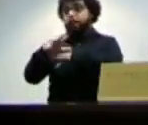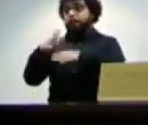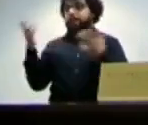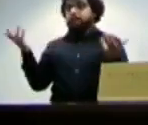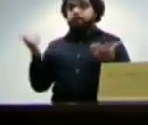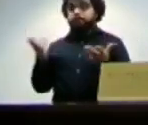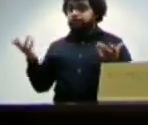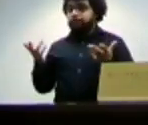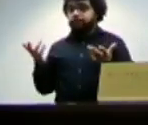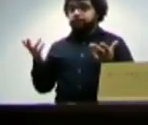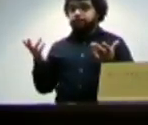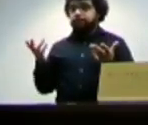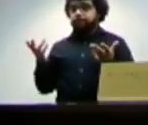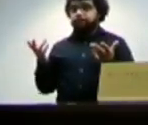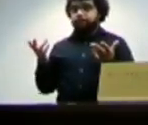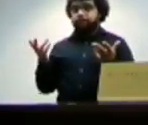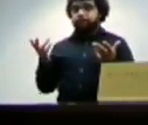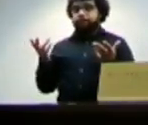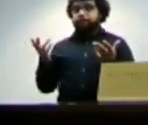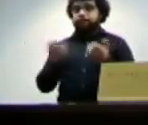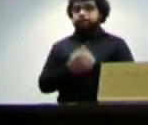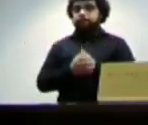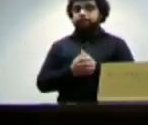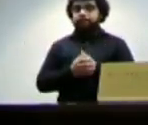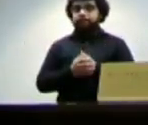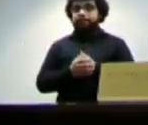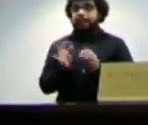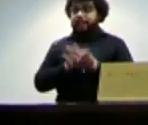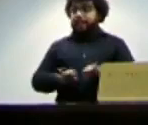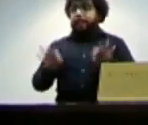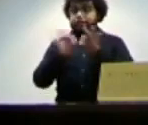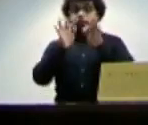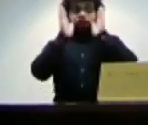fue que aquello había que atenderlo.